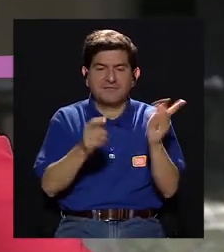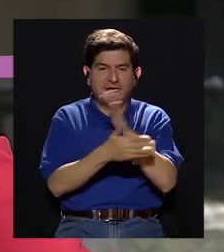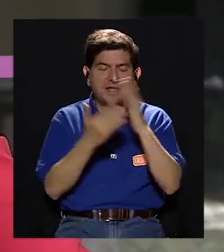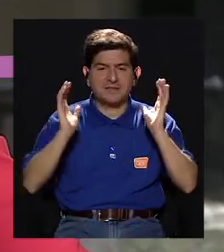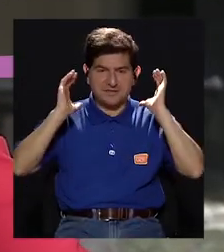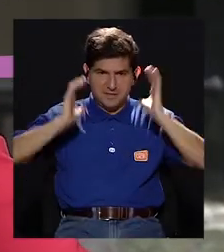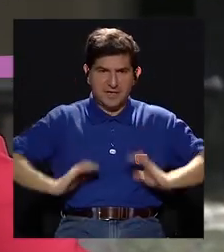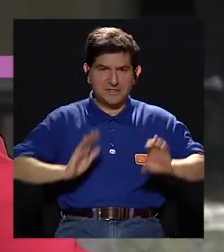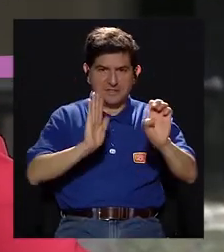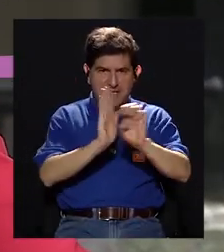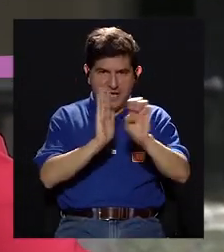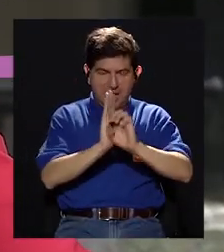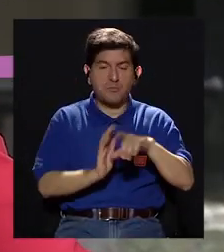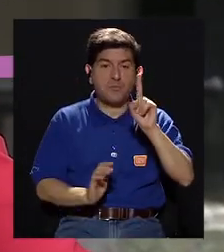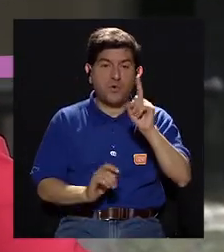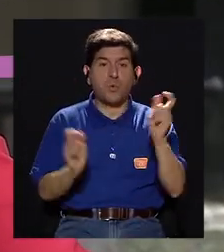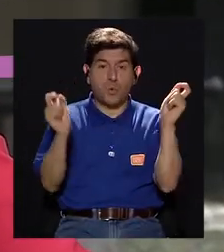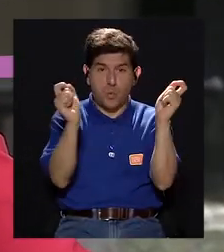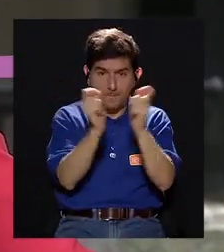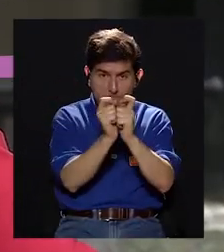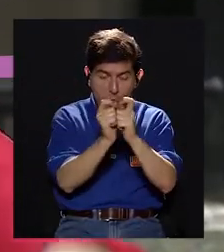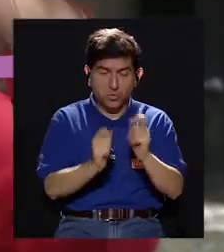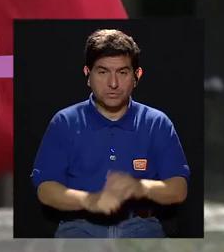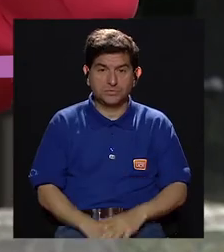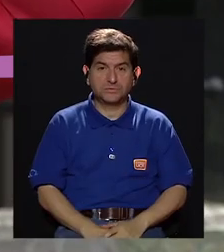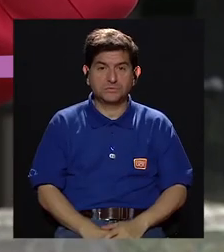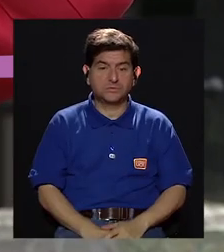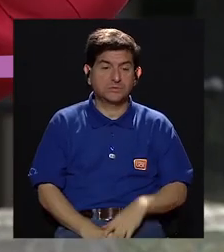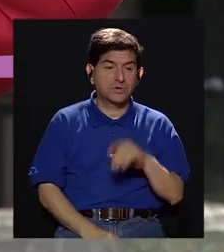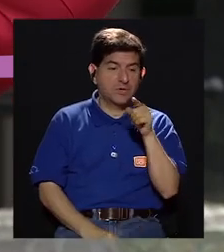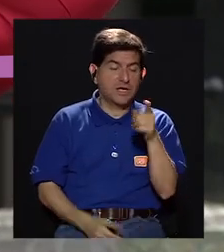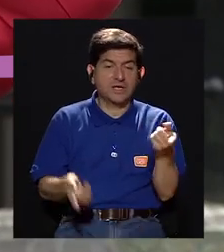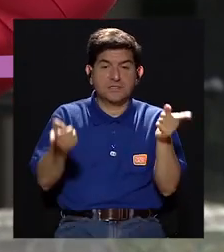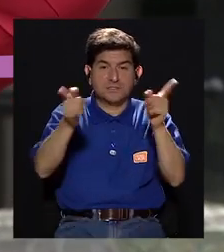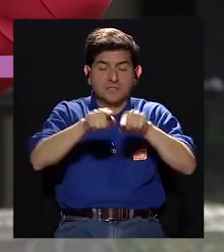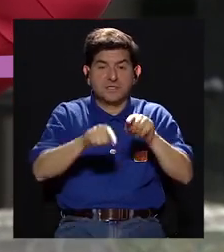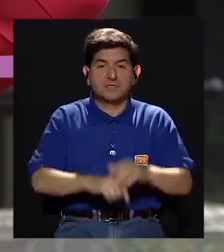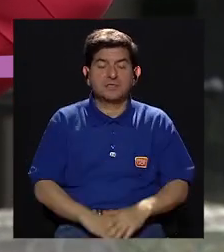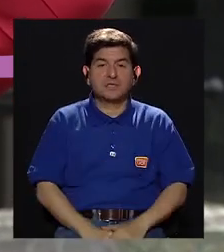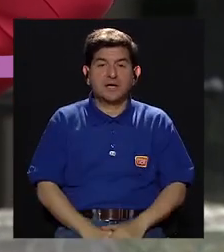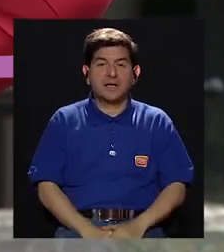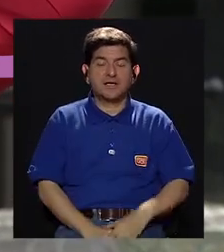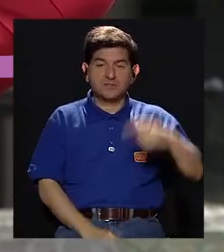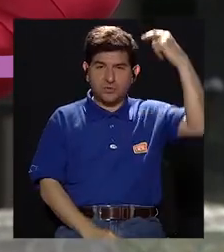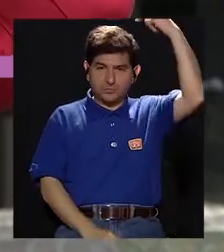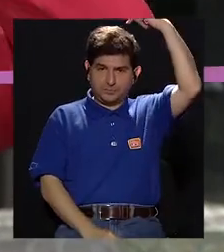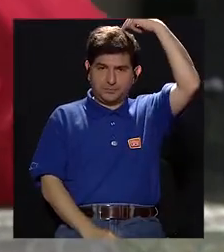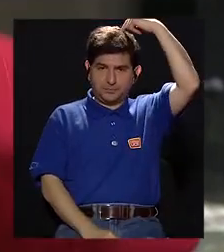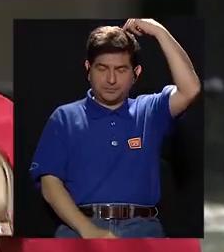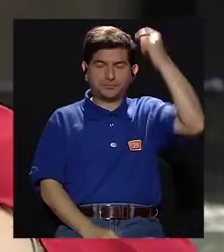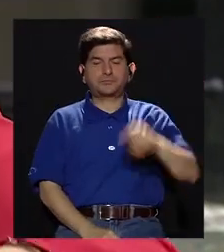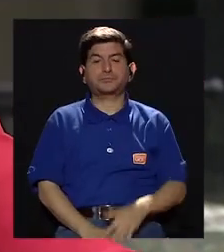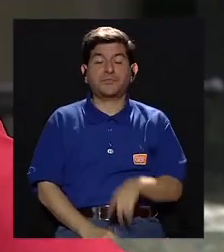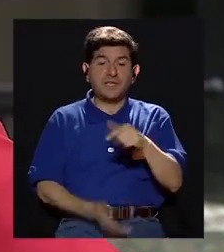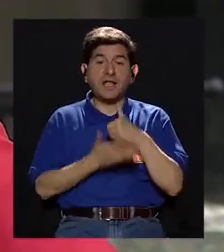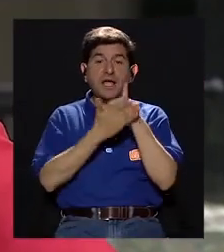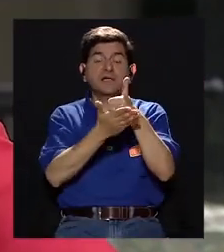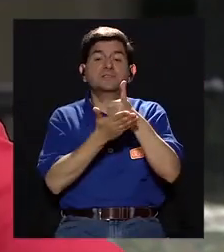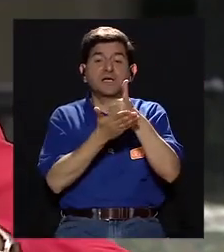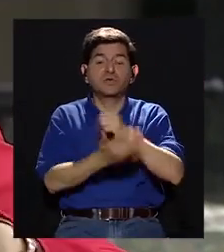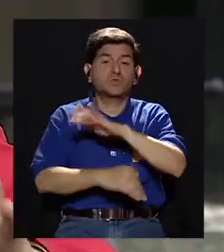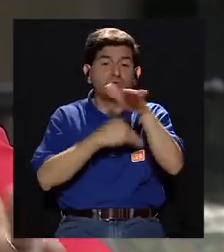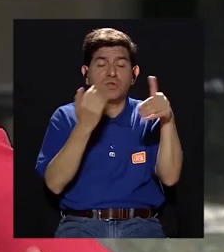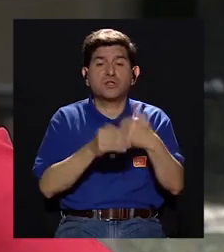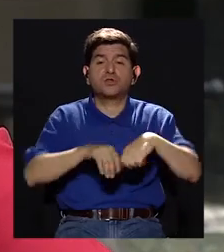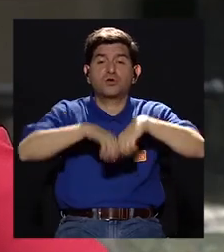ciertos órganos. Por ejemplo, hay un punto que se encuentra ubicado aquí en la punta de la cabeza y entonces este nos ayuda